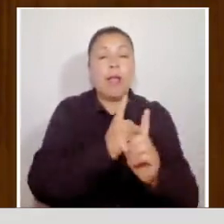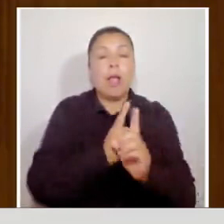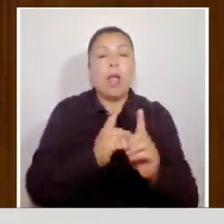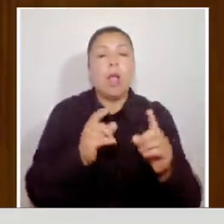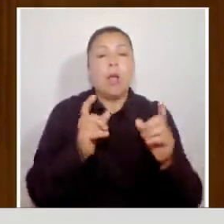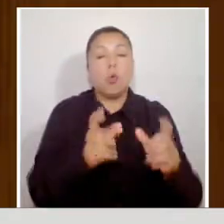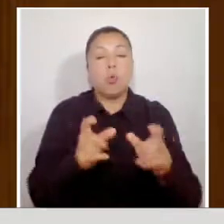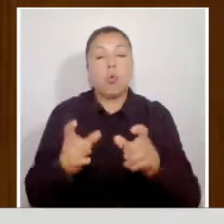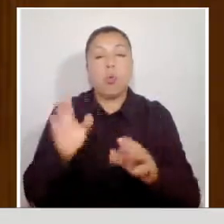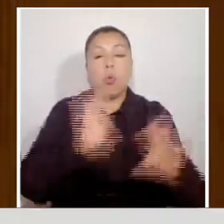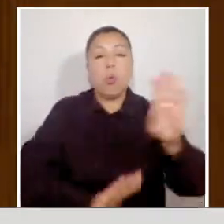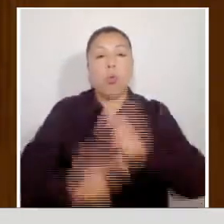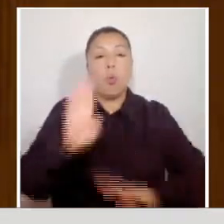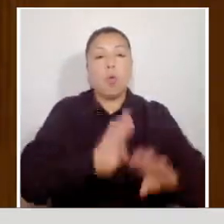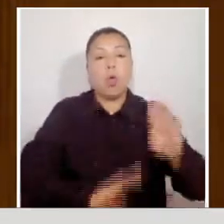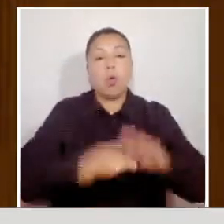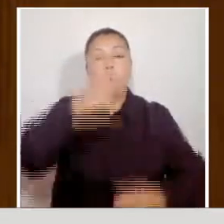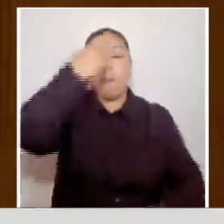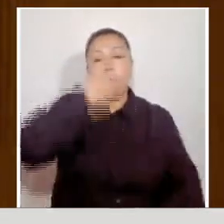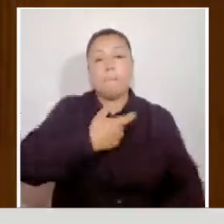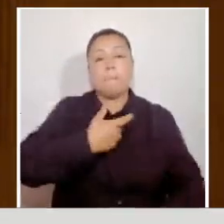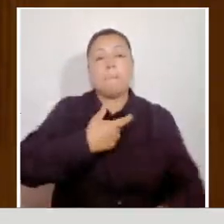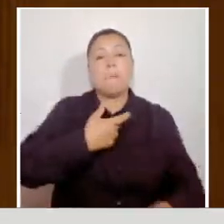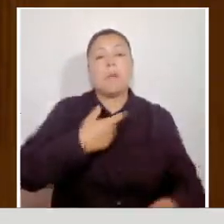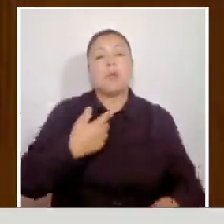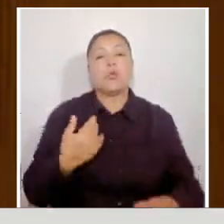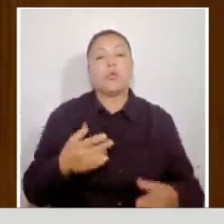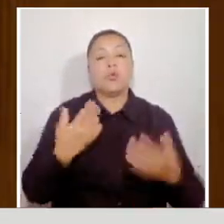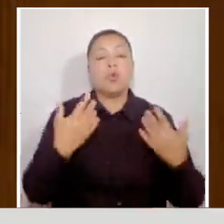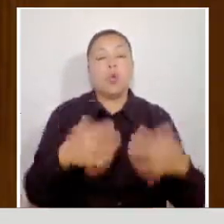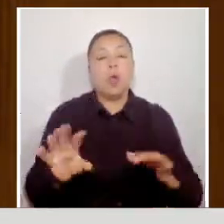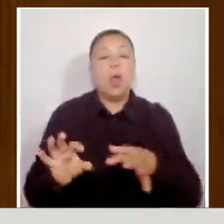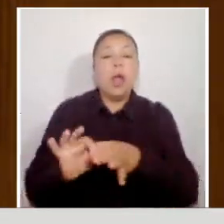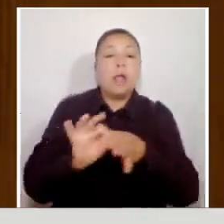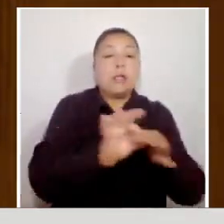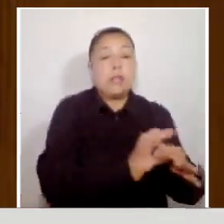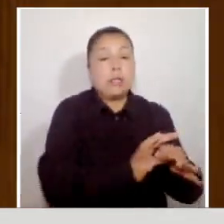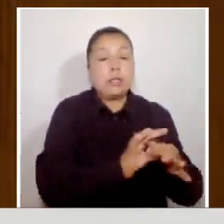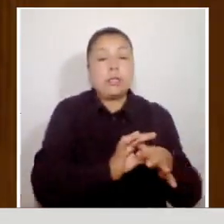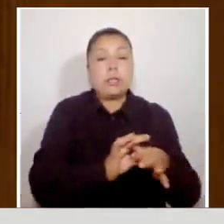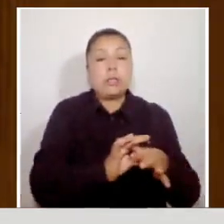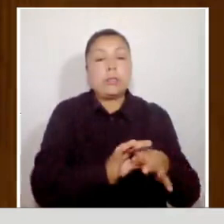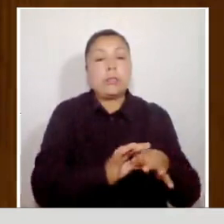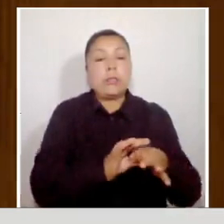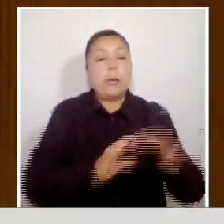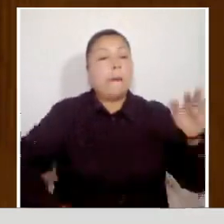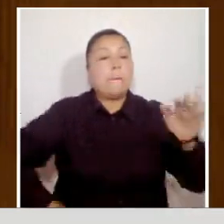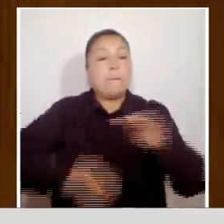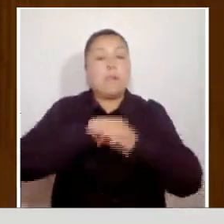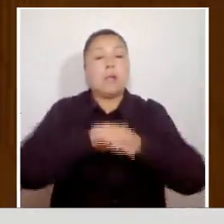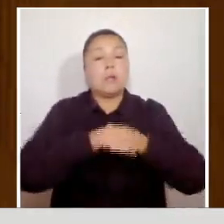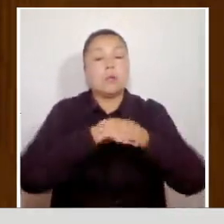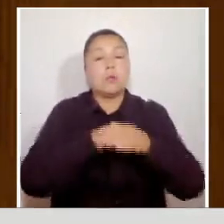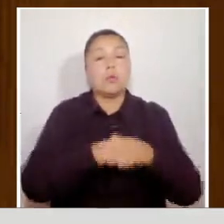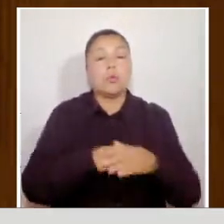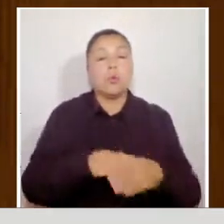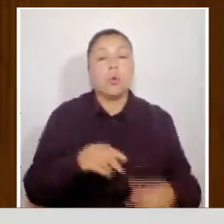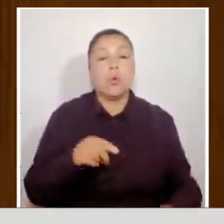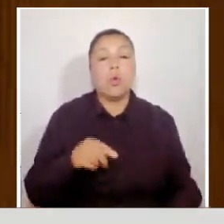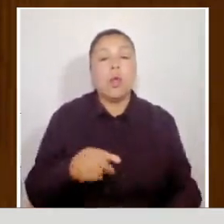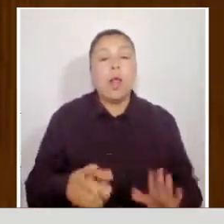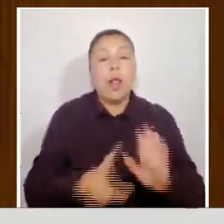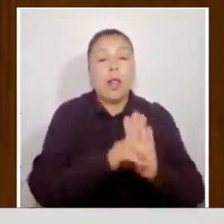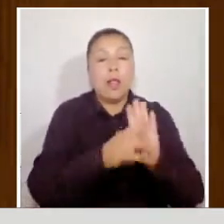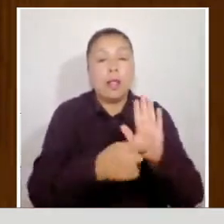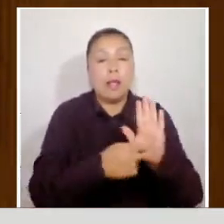cuidado personal caso concreto de lo anterior y quizás extremo en la figura pennal que contiene la legislación